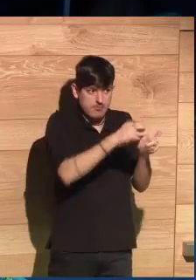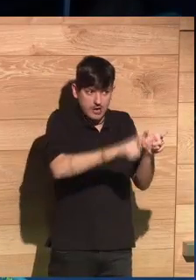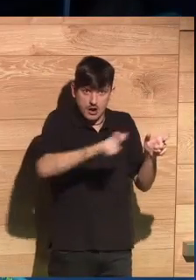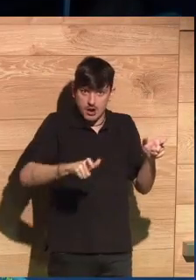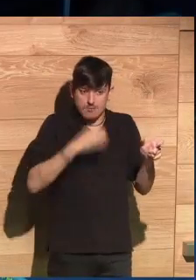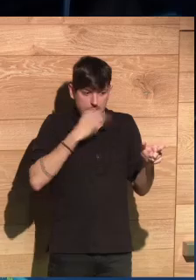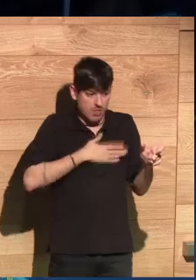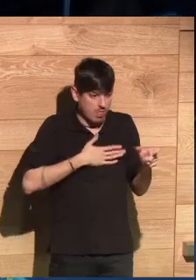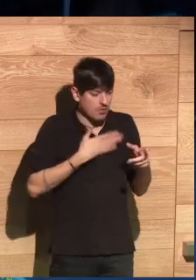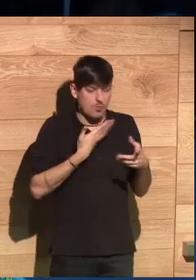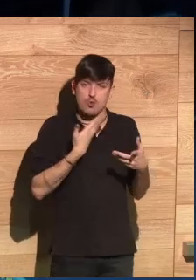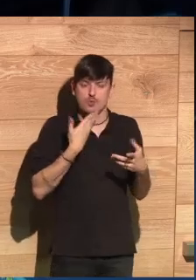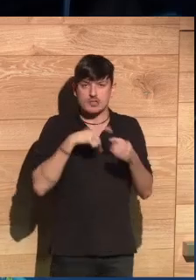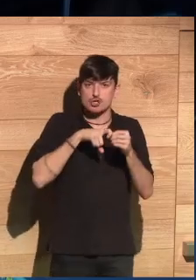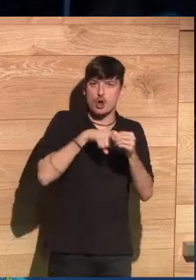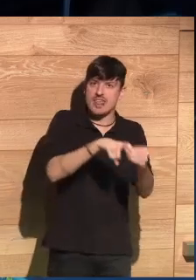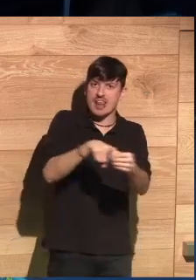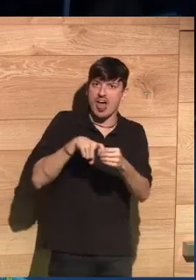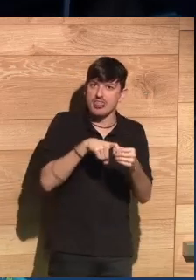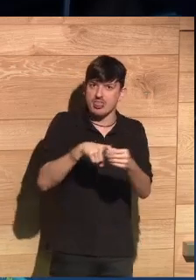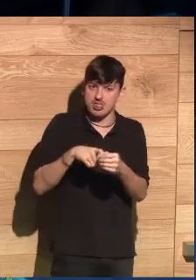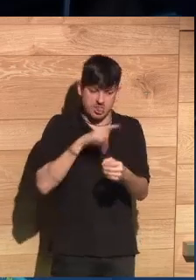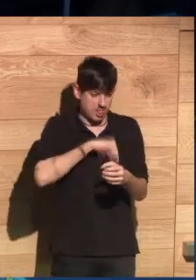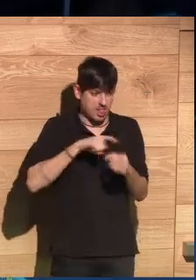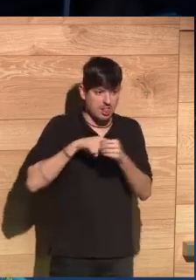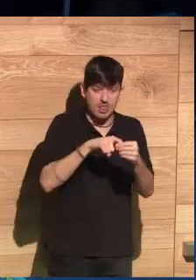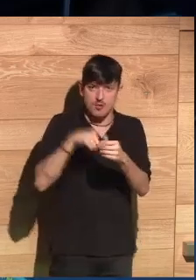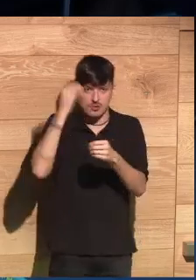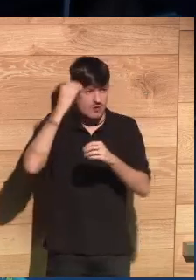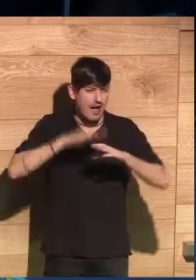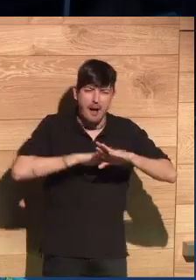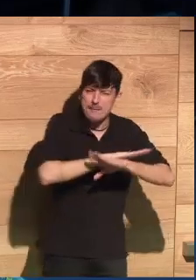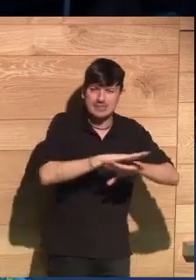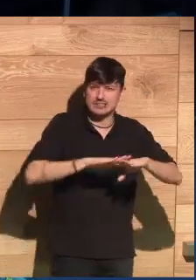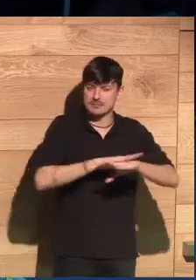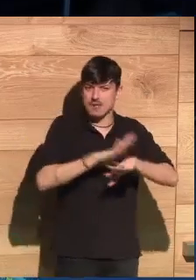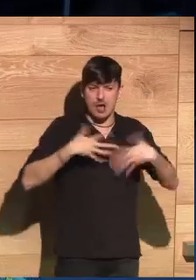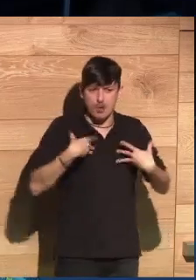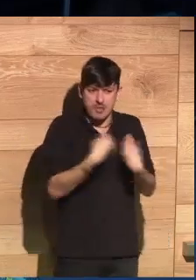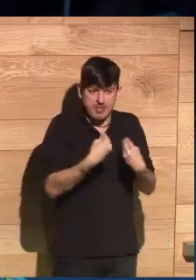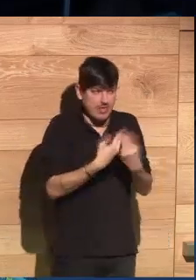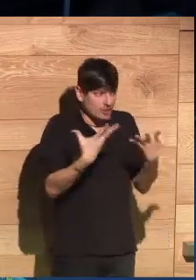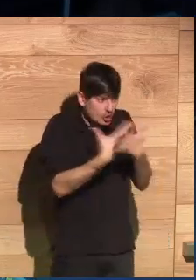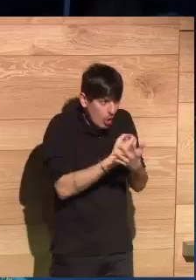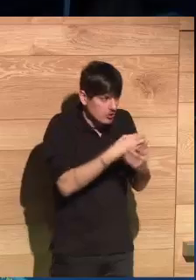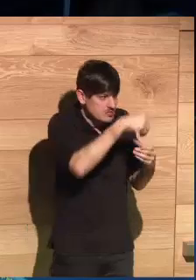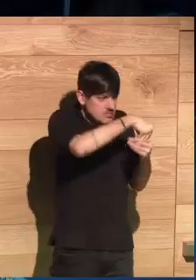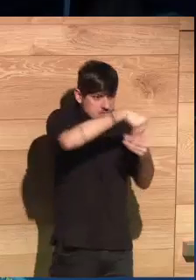de solidaridad, de entendimiento. Yo pienso que es una base de la convivencia que está en todos nosotros y